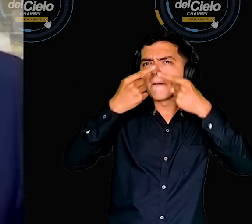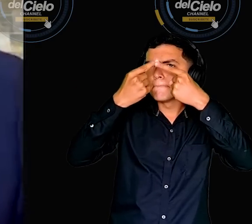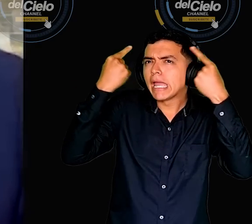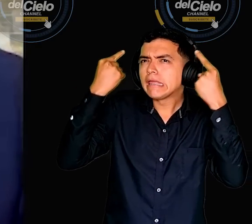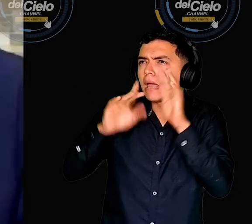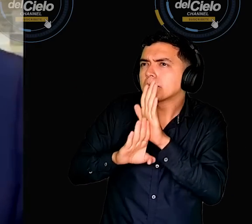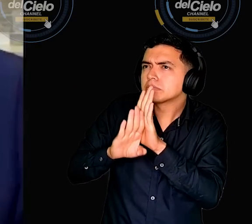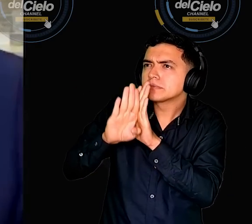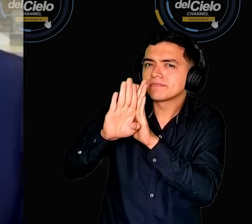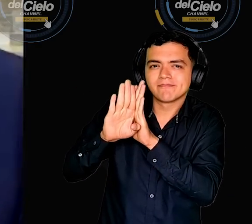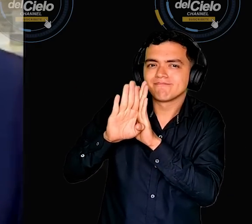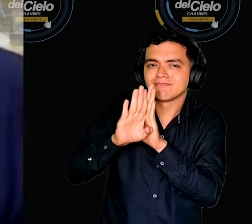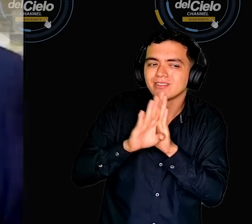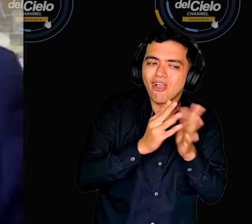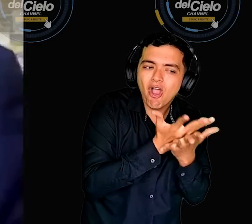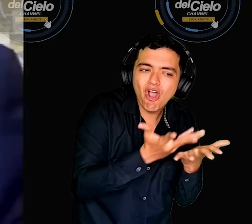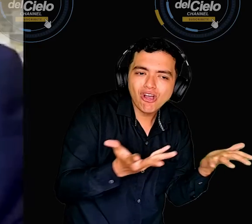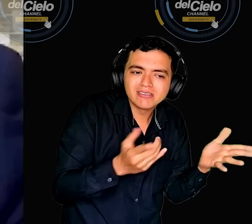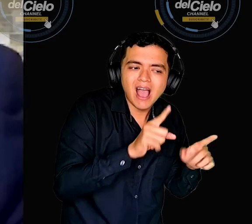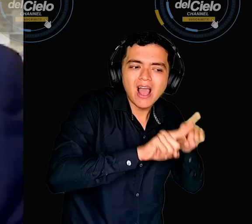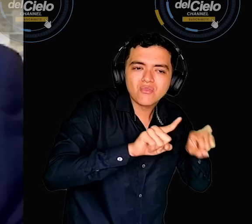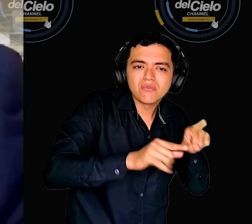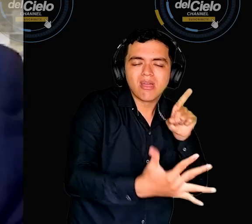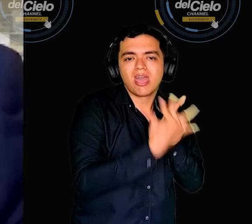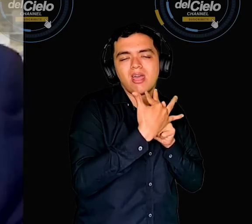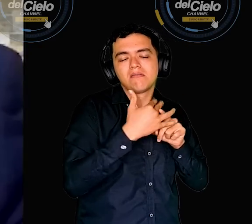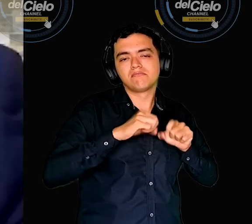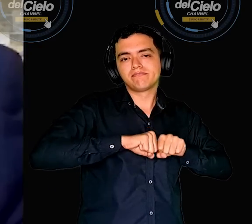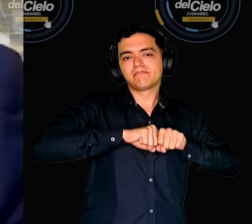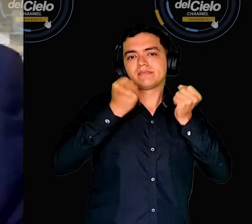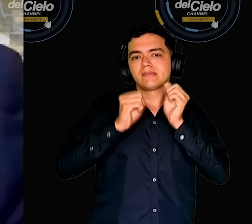que debe